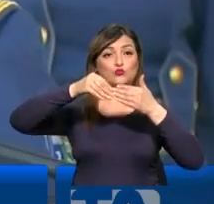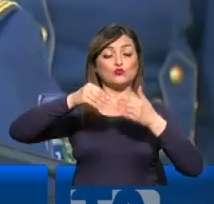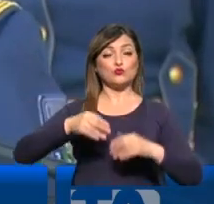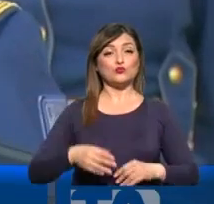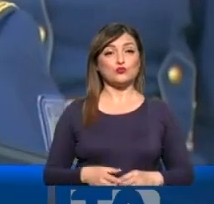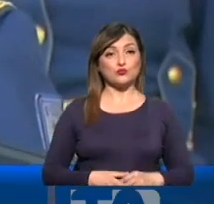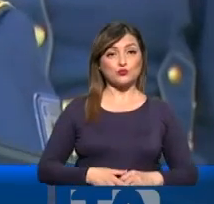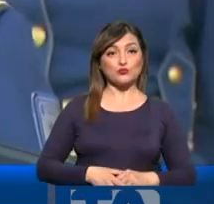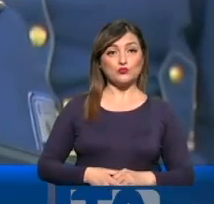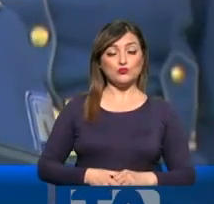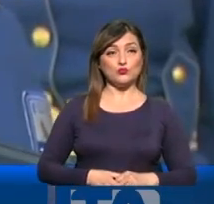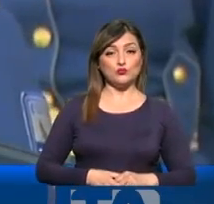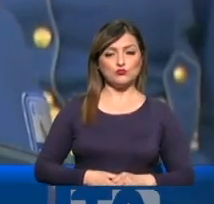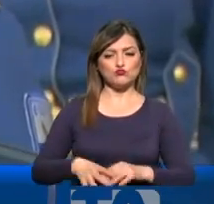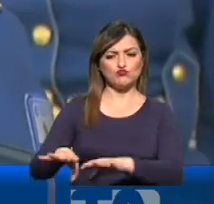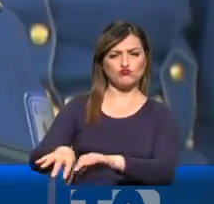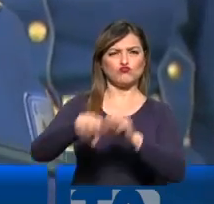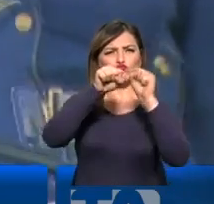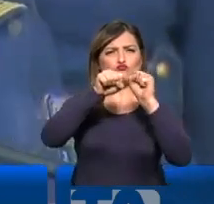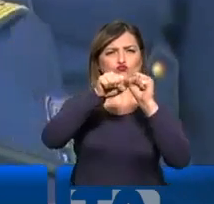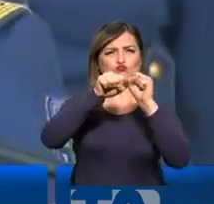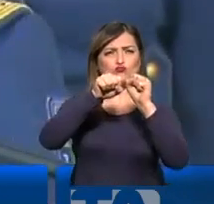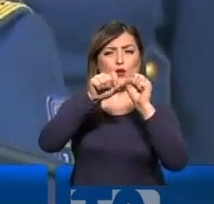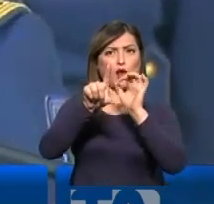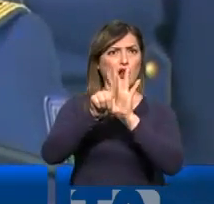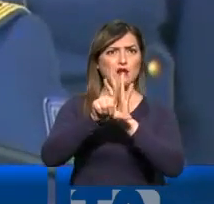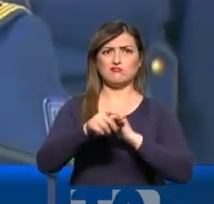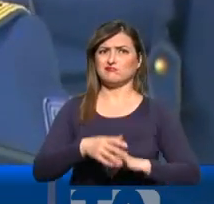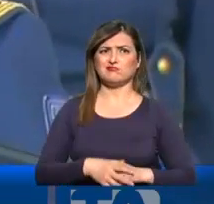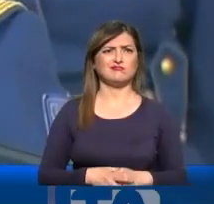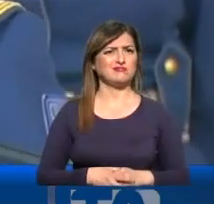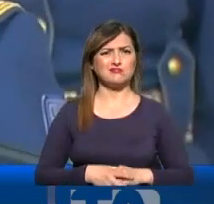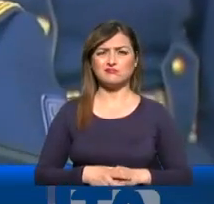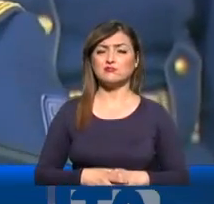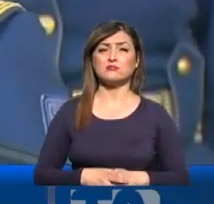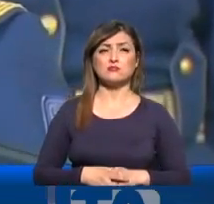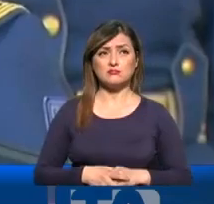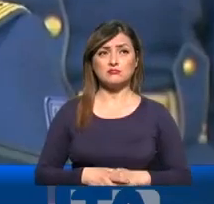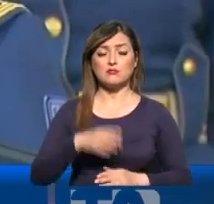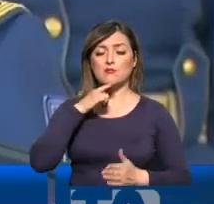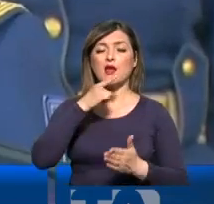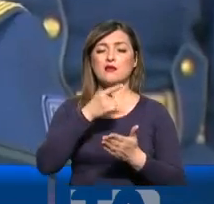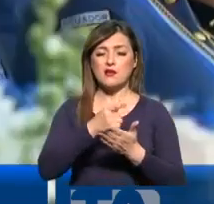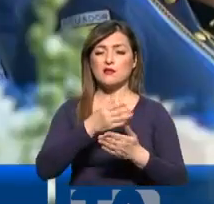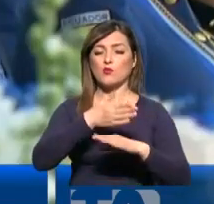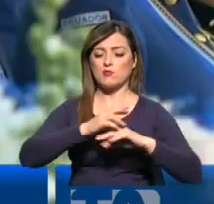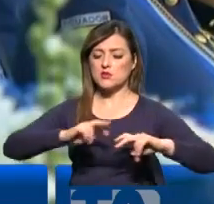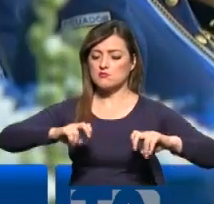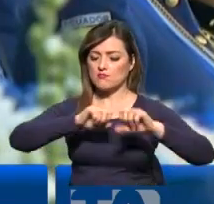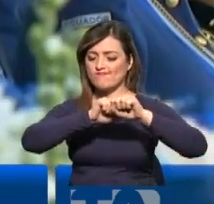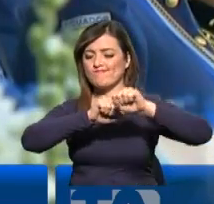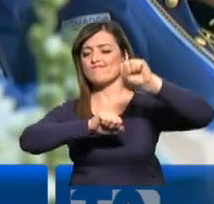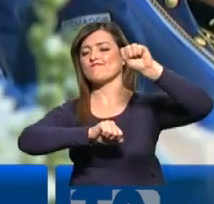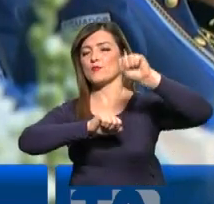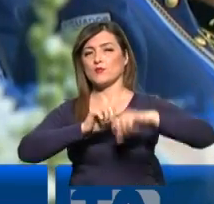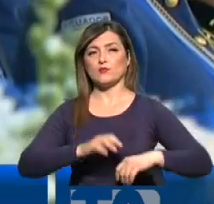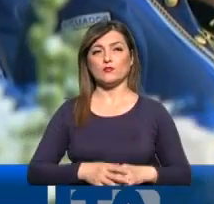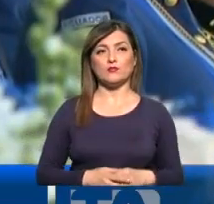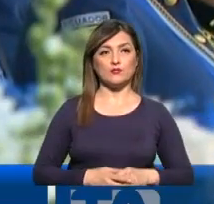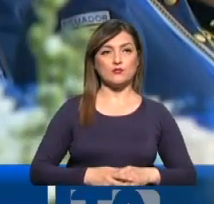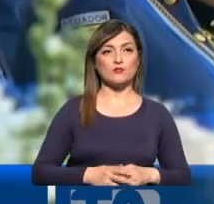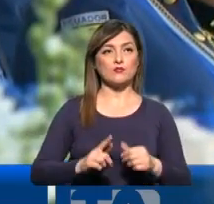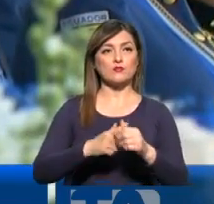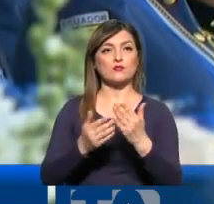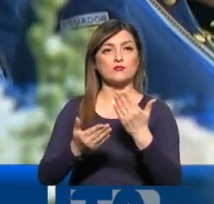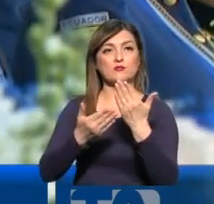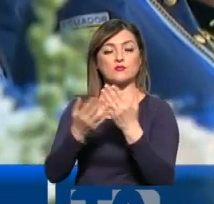sido ilegalmente tomados de nuestros fondos. Tarde o temprano, la verdad saldrá a la luz. Esta además se convierte en la primera